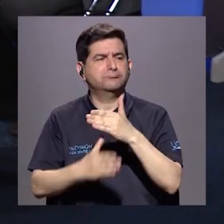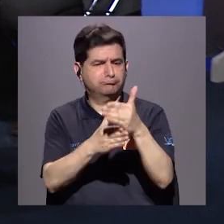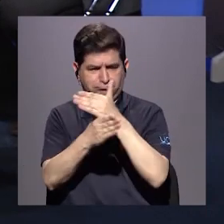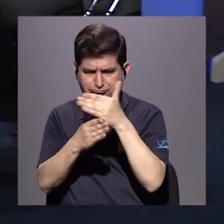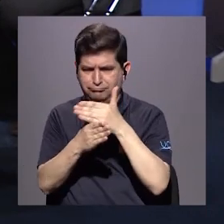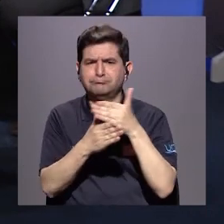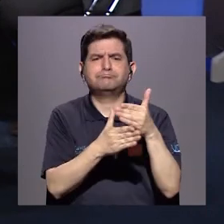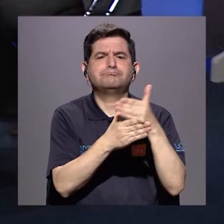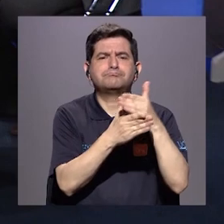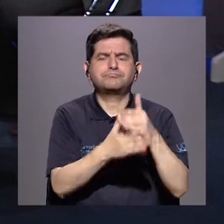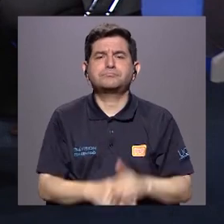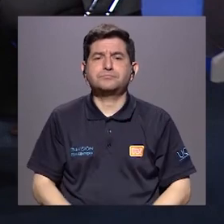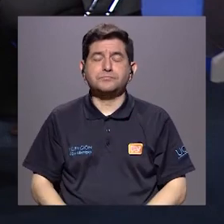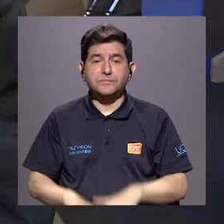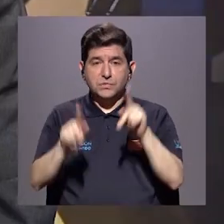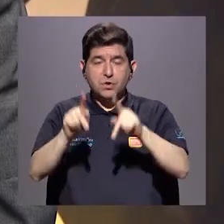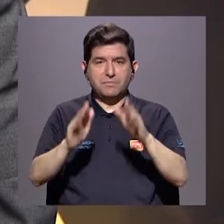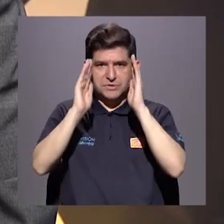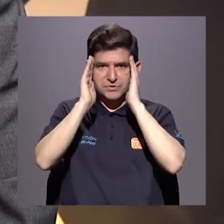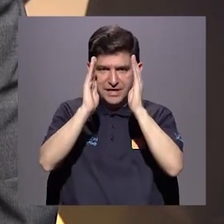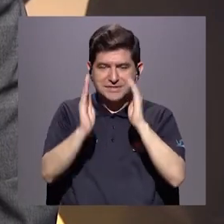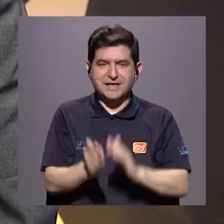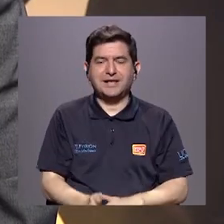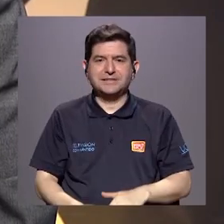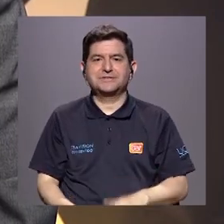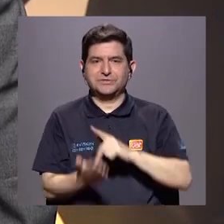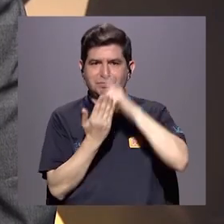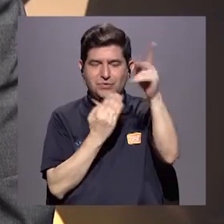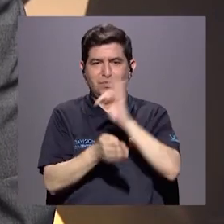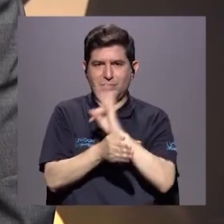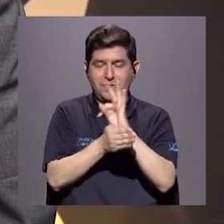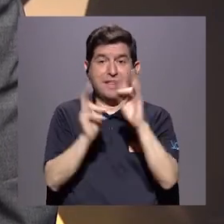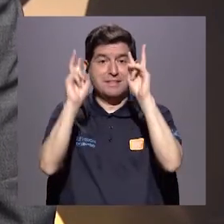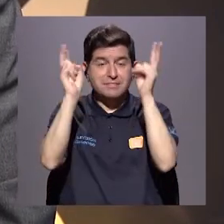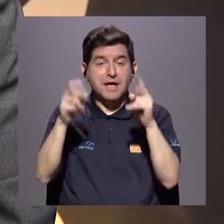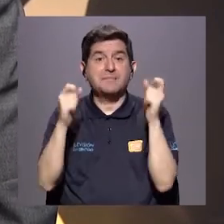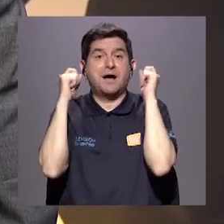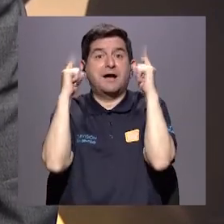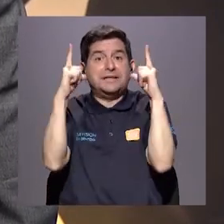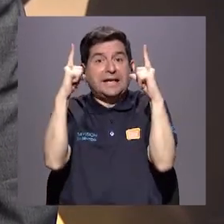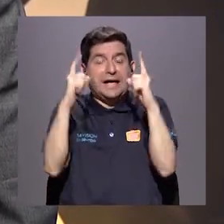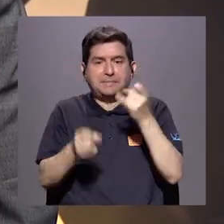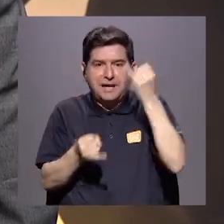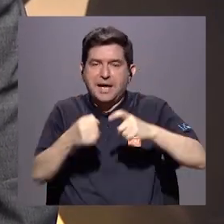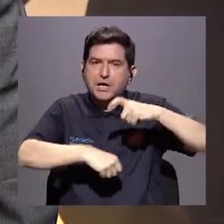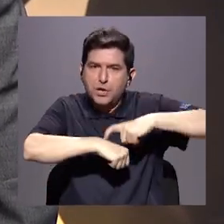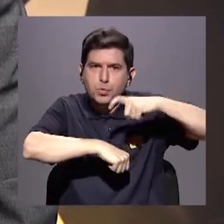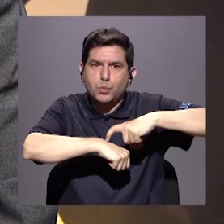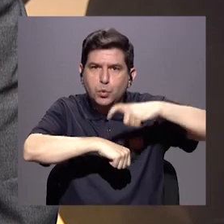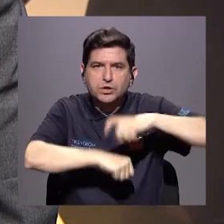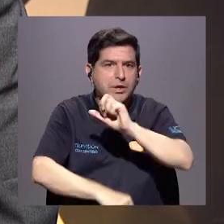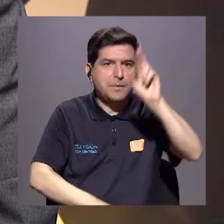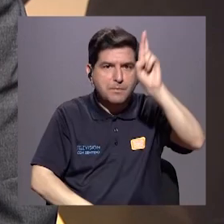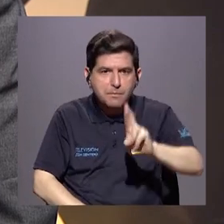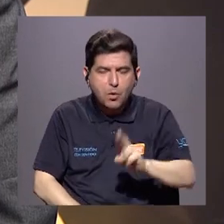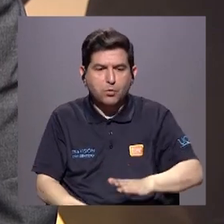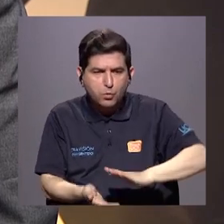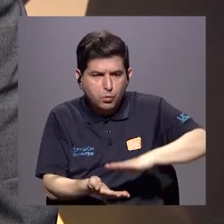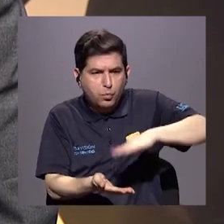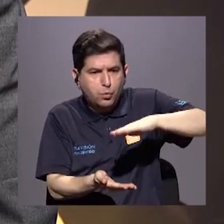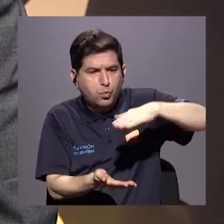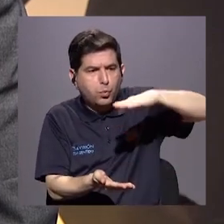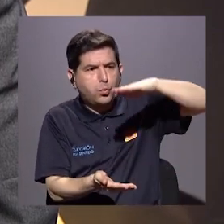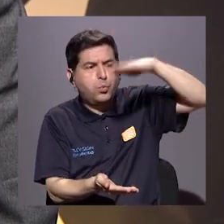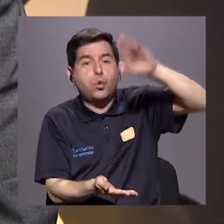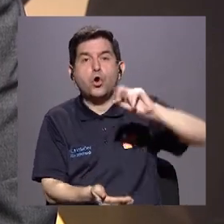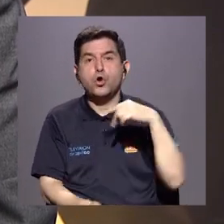compartir con los televidentes un tema que realmente nos alarma porque en los últimos tiempos en costa rica ha venido creciendo